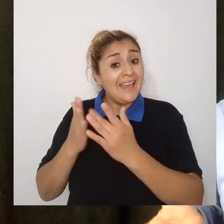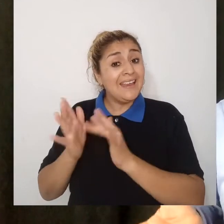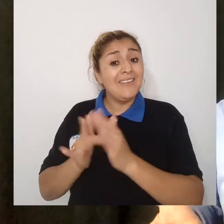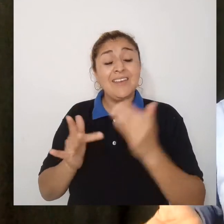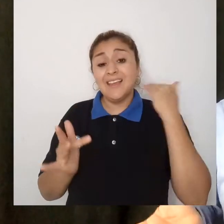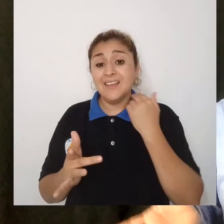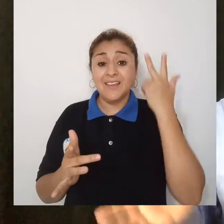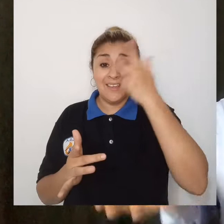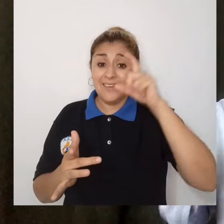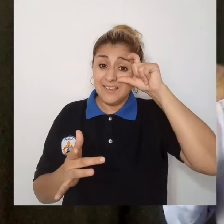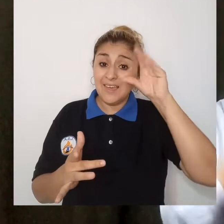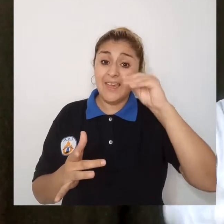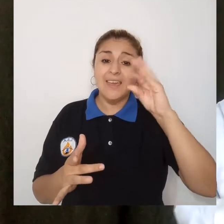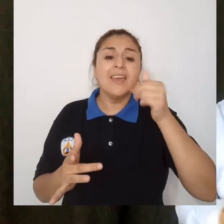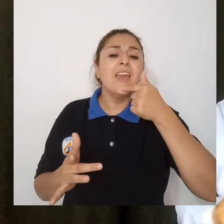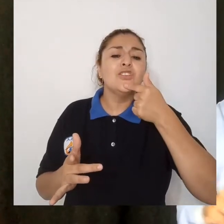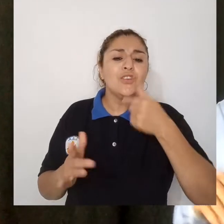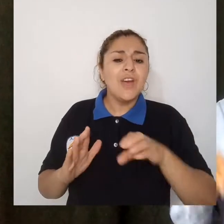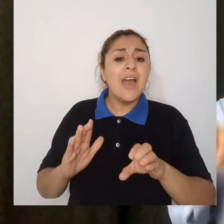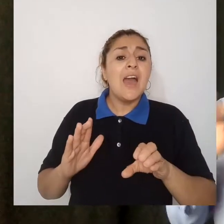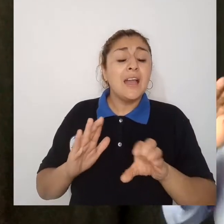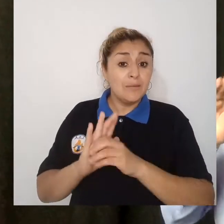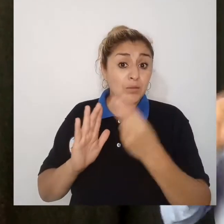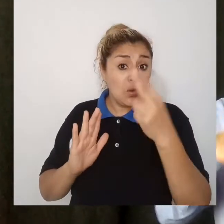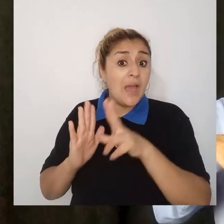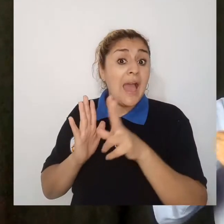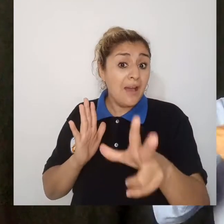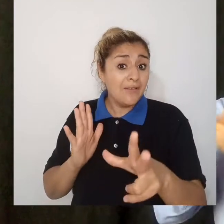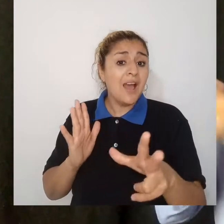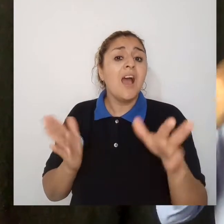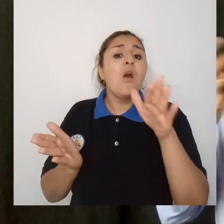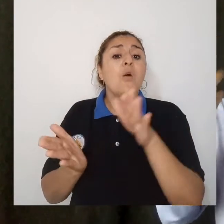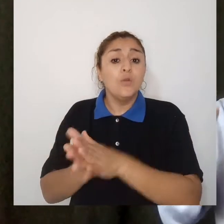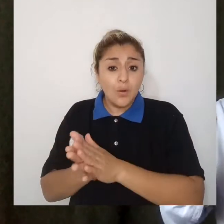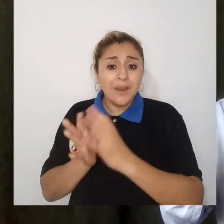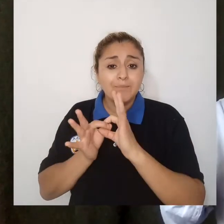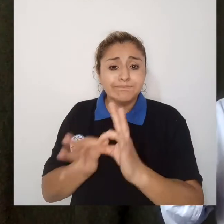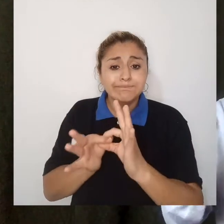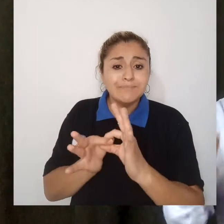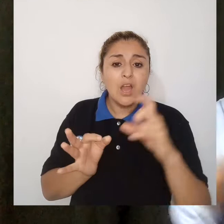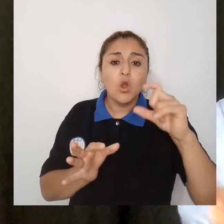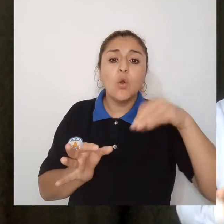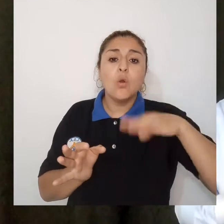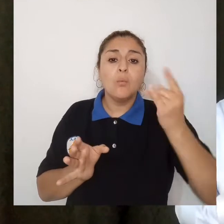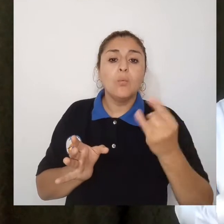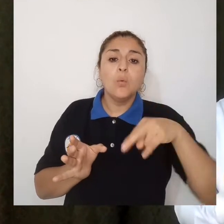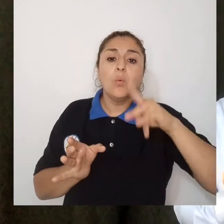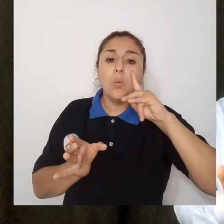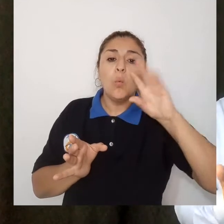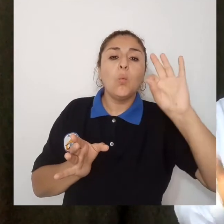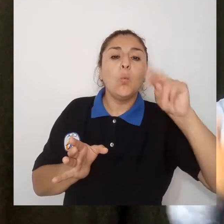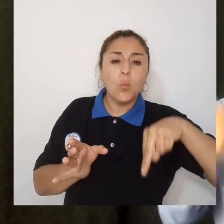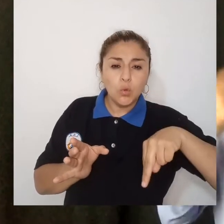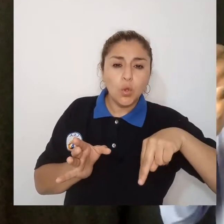cuando habla en la comunión unos con otros se refiere esta palabra no koinonía esta palabra